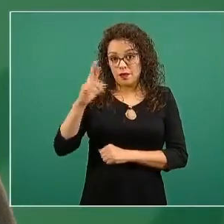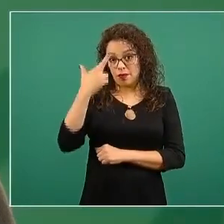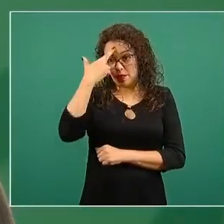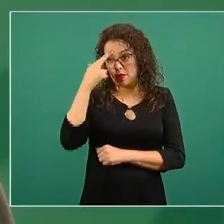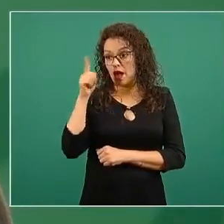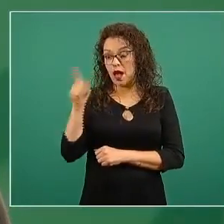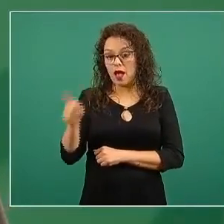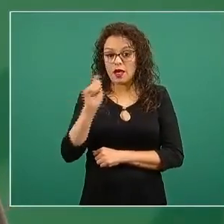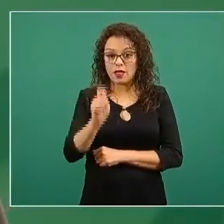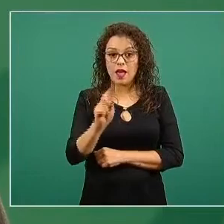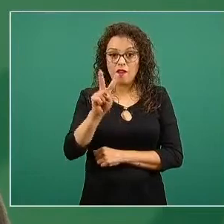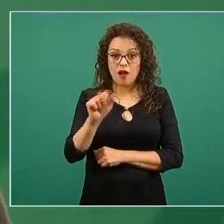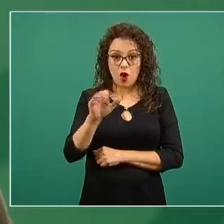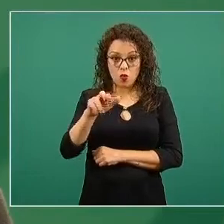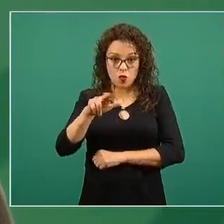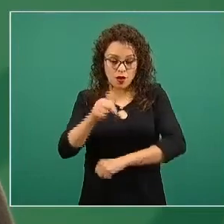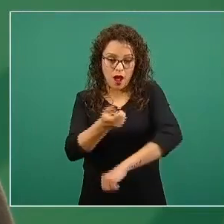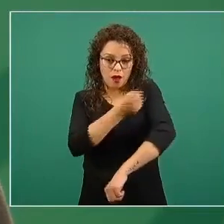un elemento